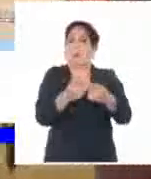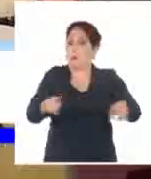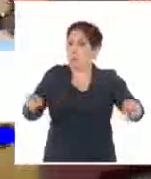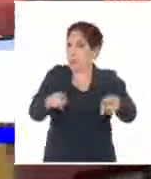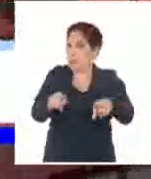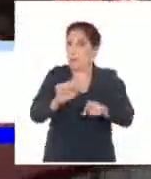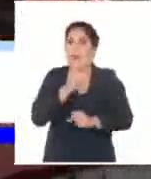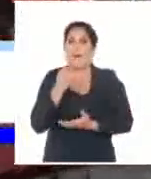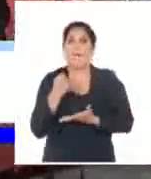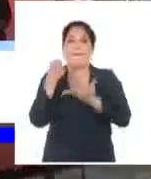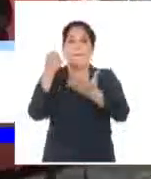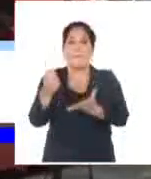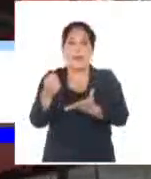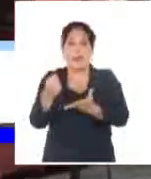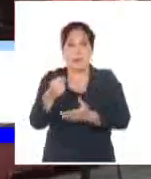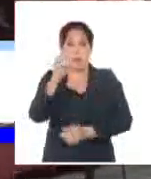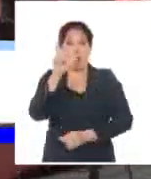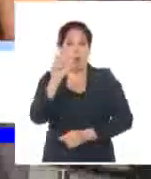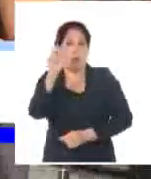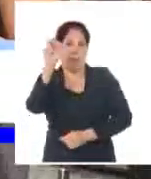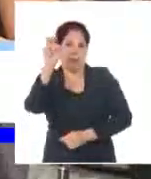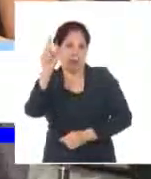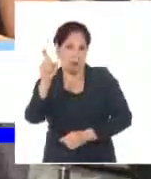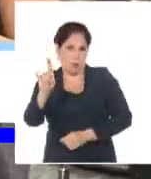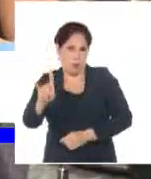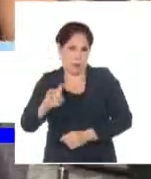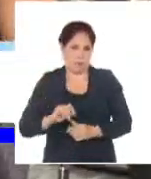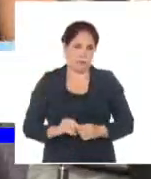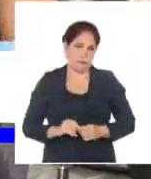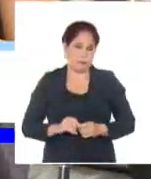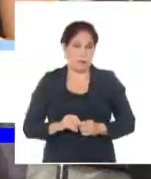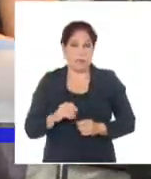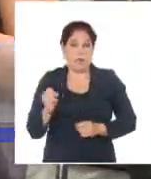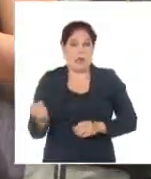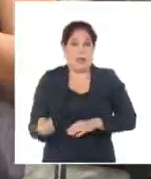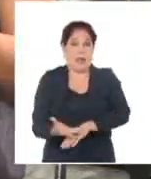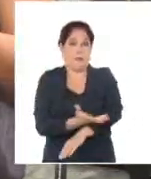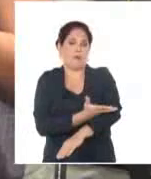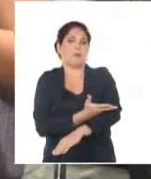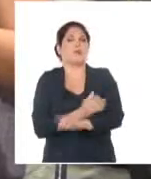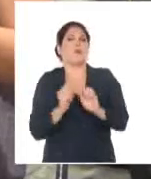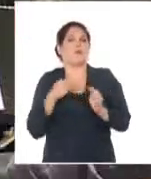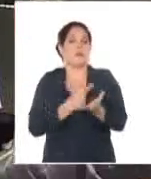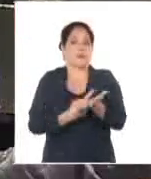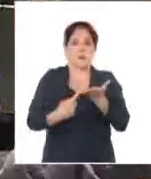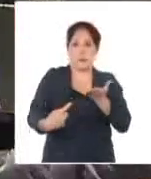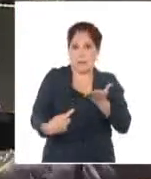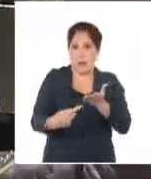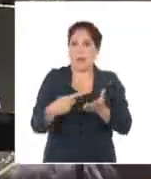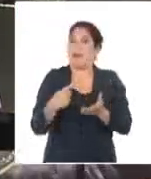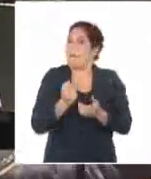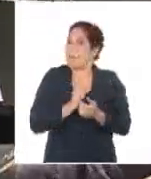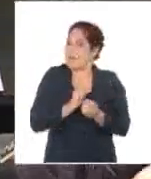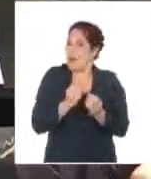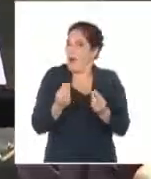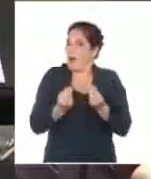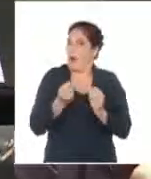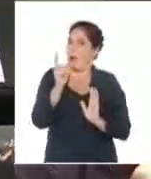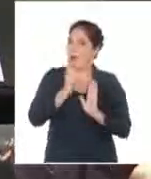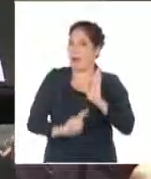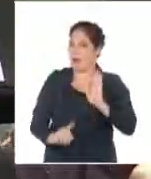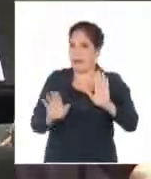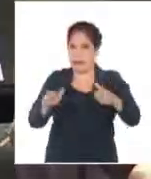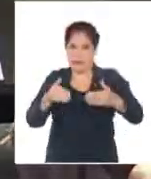el premio Grammy Latino en 2019. Con las emociones de todo lo vivido esta semana y las energías hermosas de esta gala de